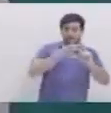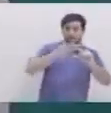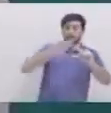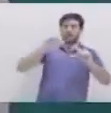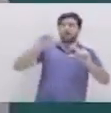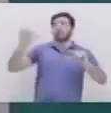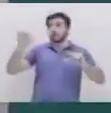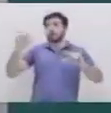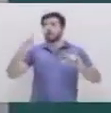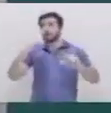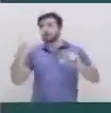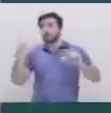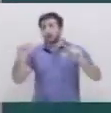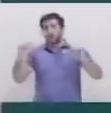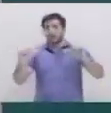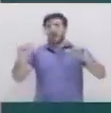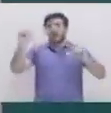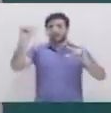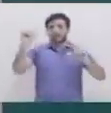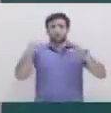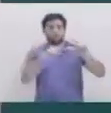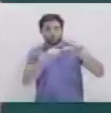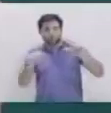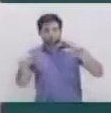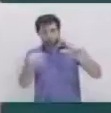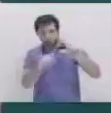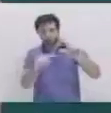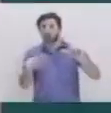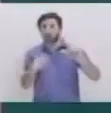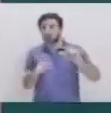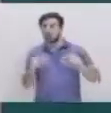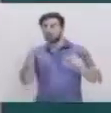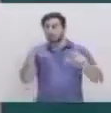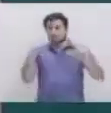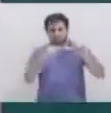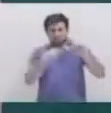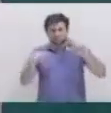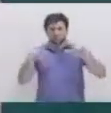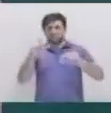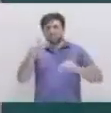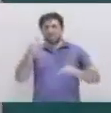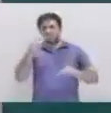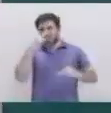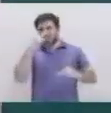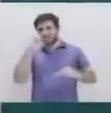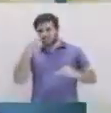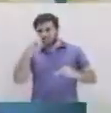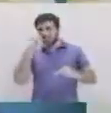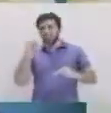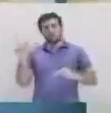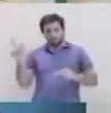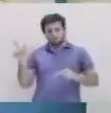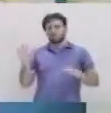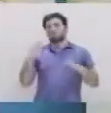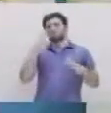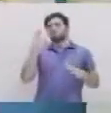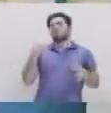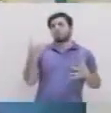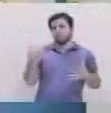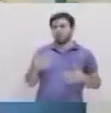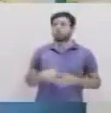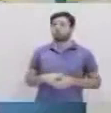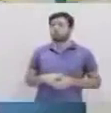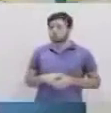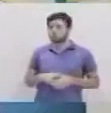están identificando la altura y aquí encontramos un cateto aquí. Sí, aquí encontramos la